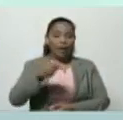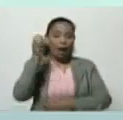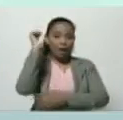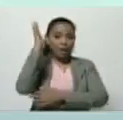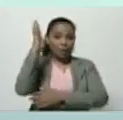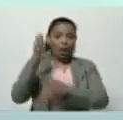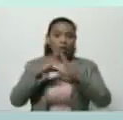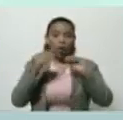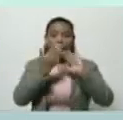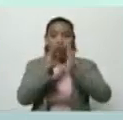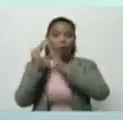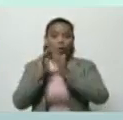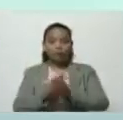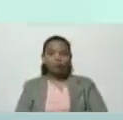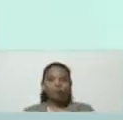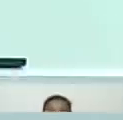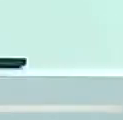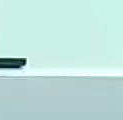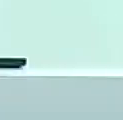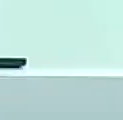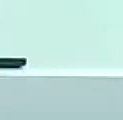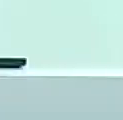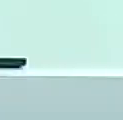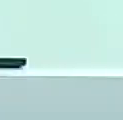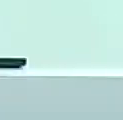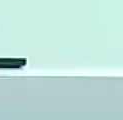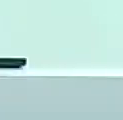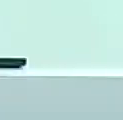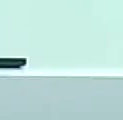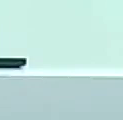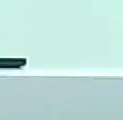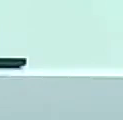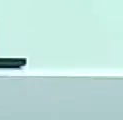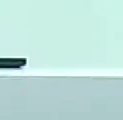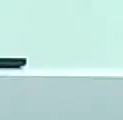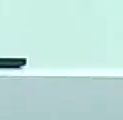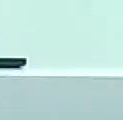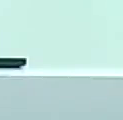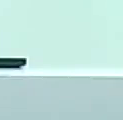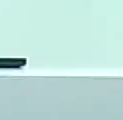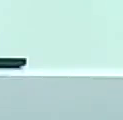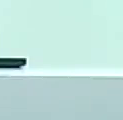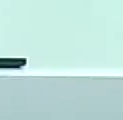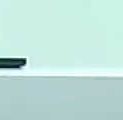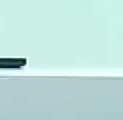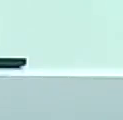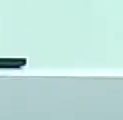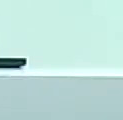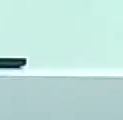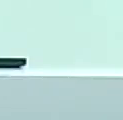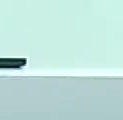en todas las comunidades. Asamblea, donde vamos a definir el lugar.